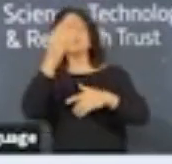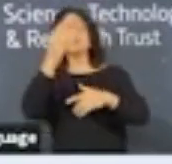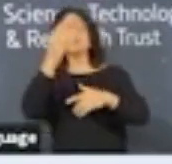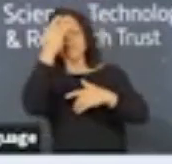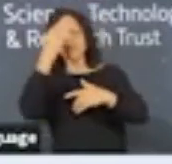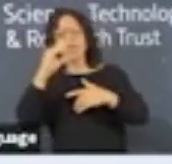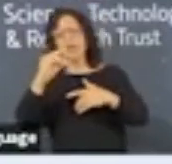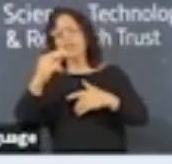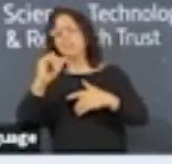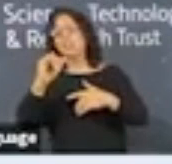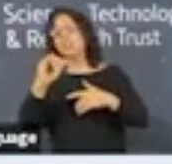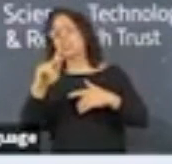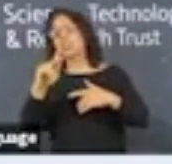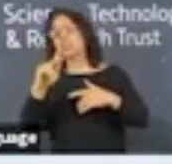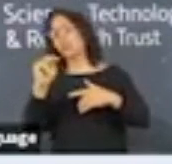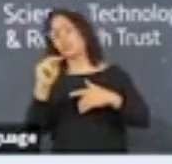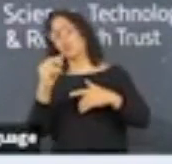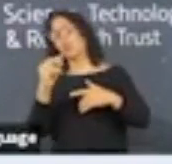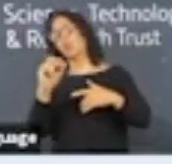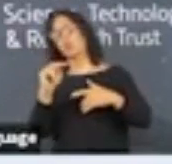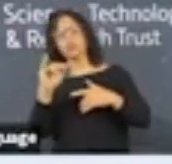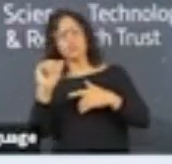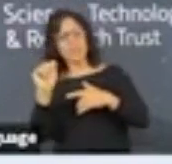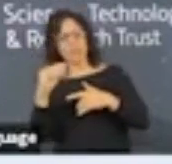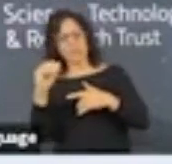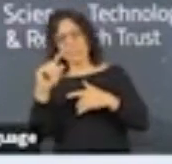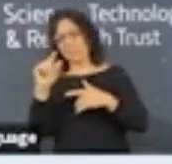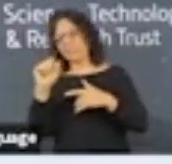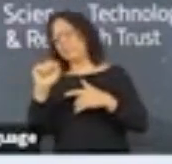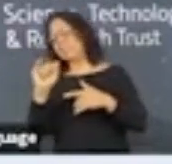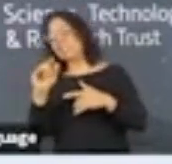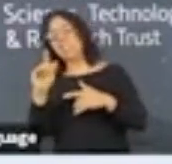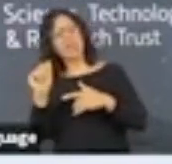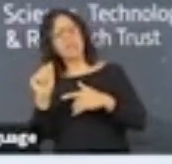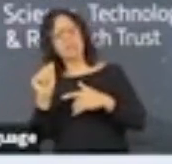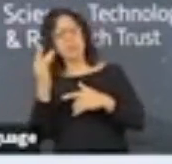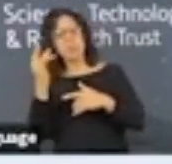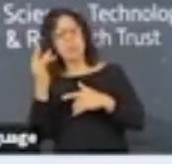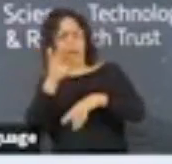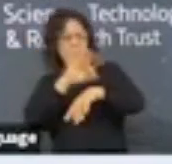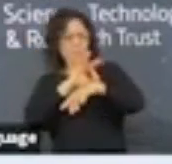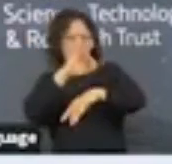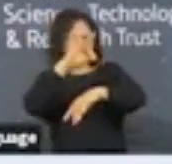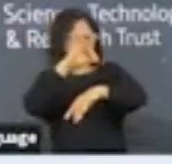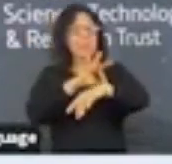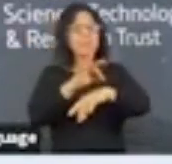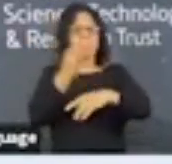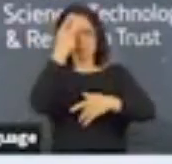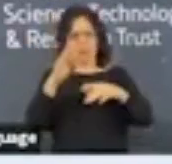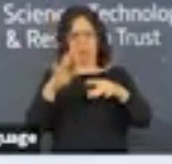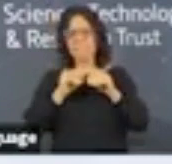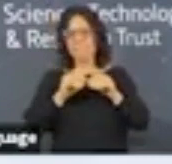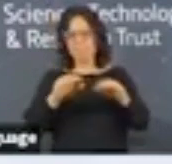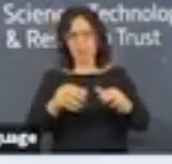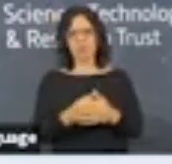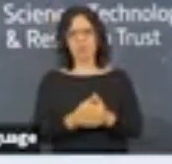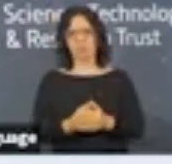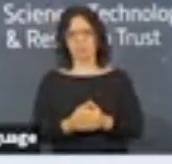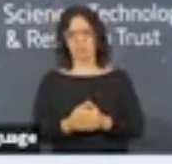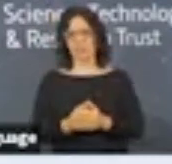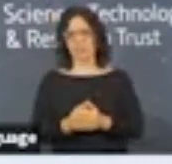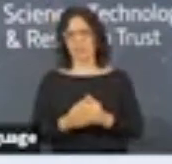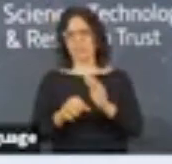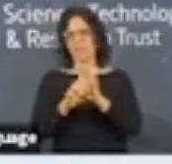mosquito. Entonces, el ciclo de transmisión consiste en que hay una persona que se infectó con el virus,